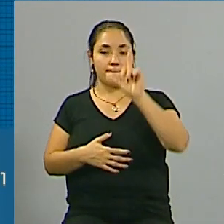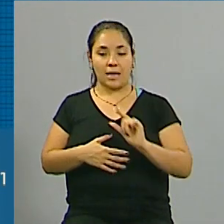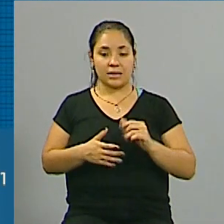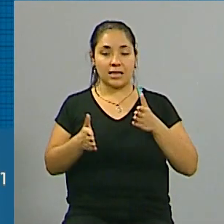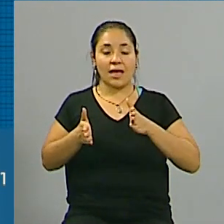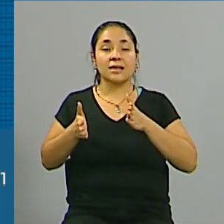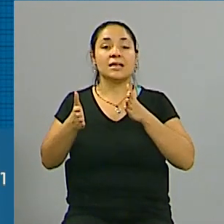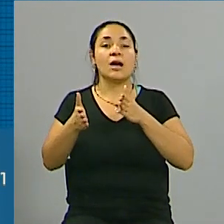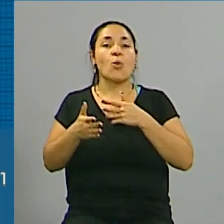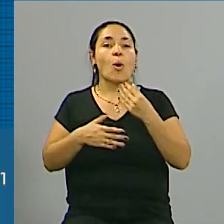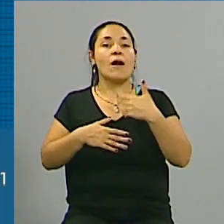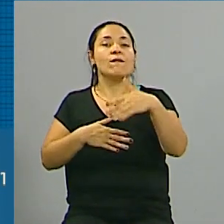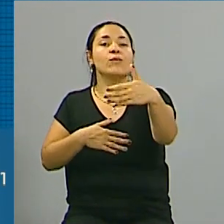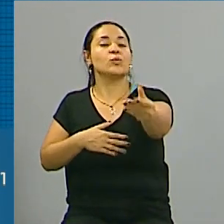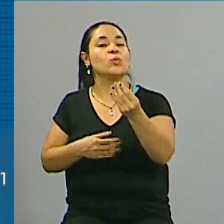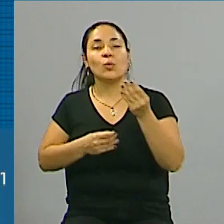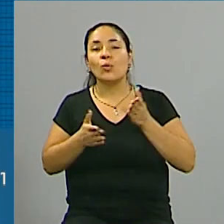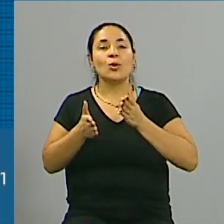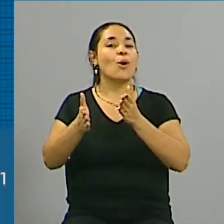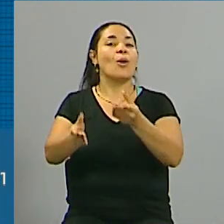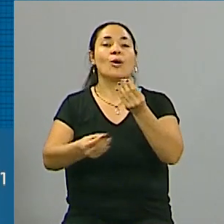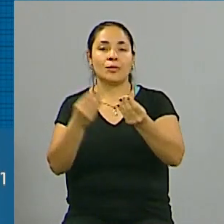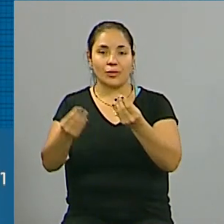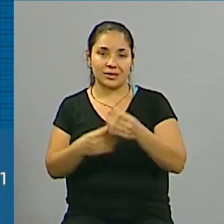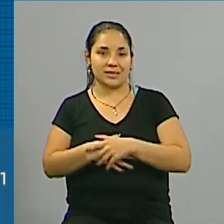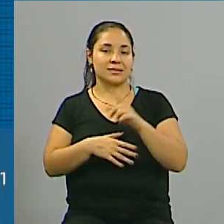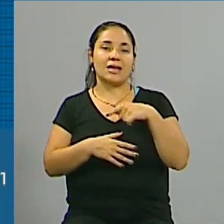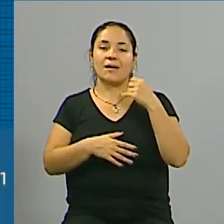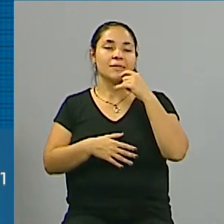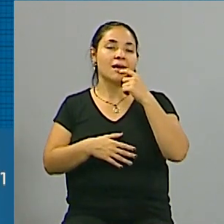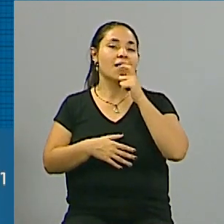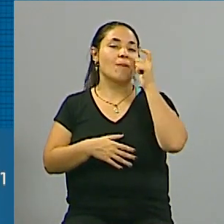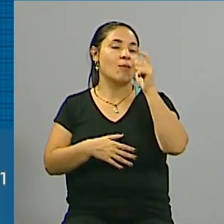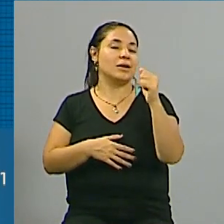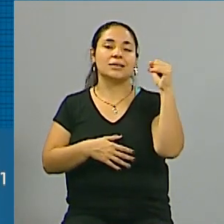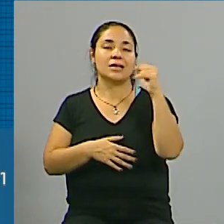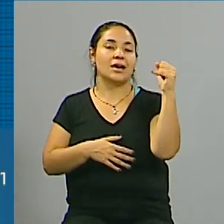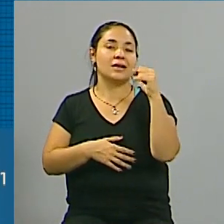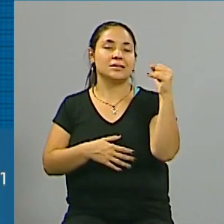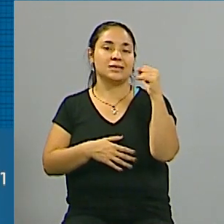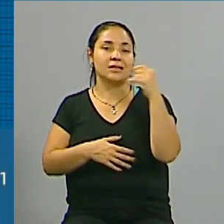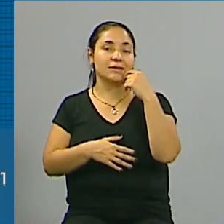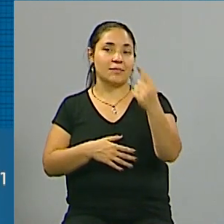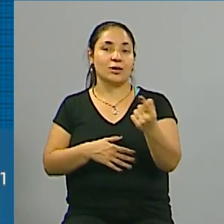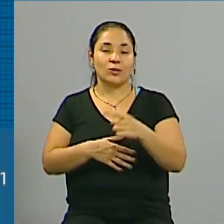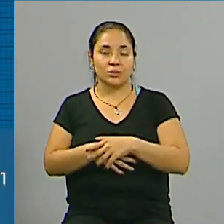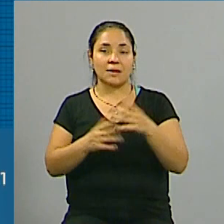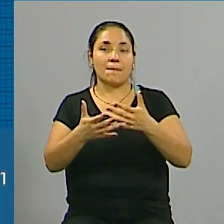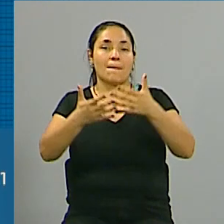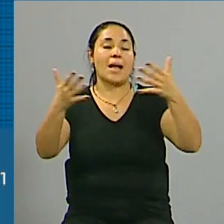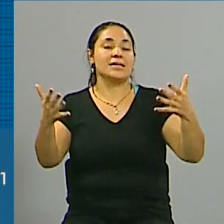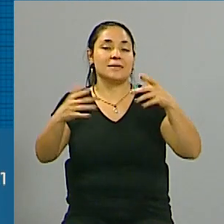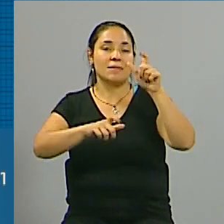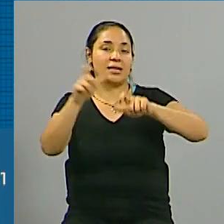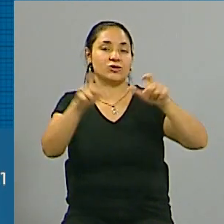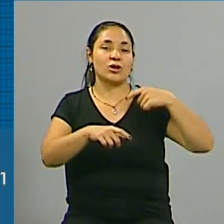que tiene la gente. Me imagino que la respuesta siempre fue negativa ante esa pregunta, o al menos mayoritariamente